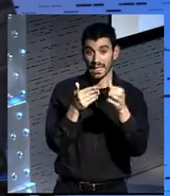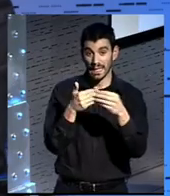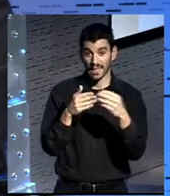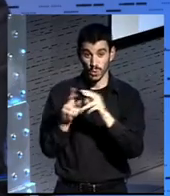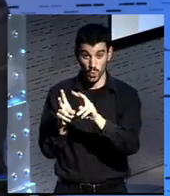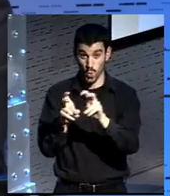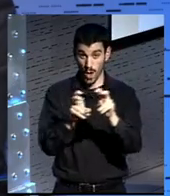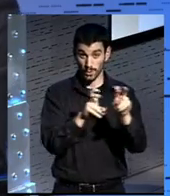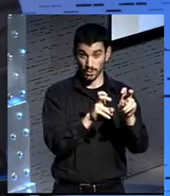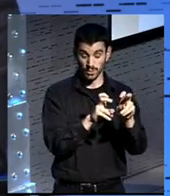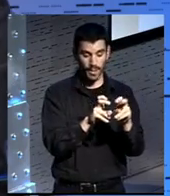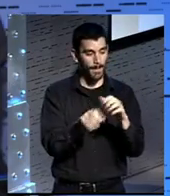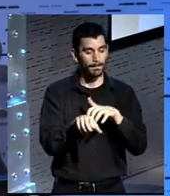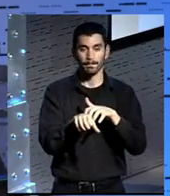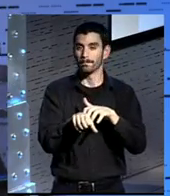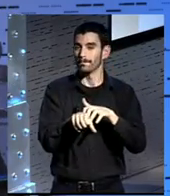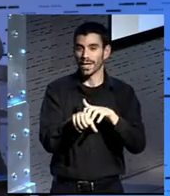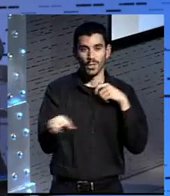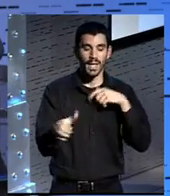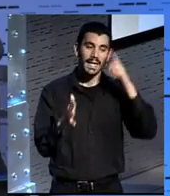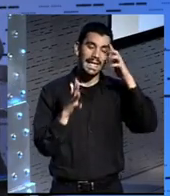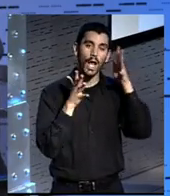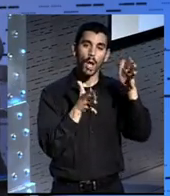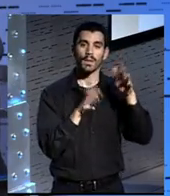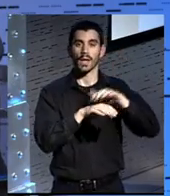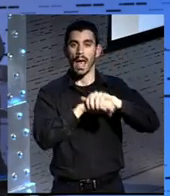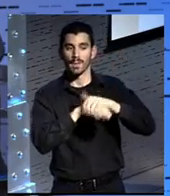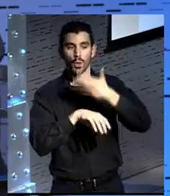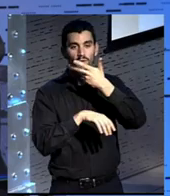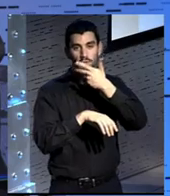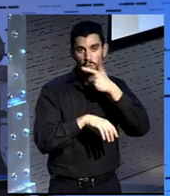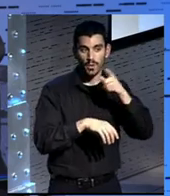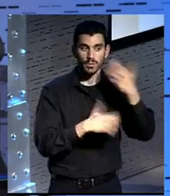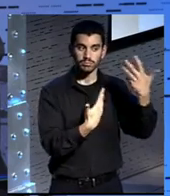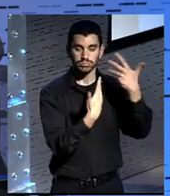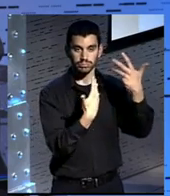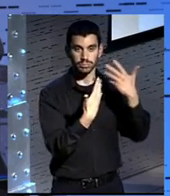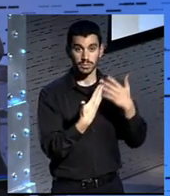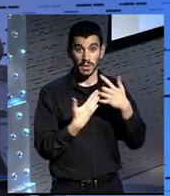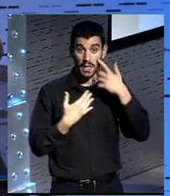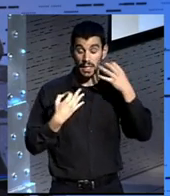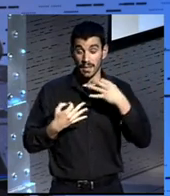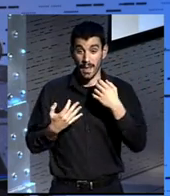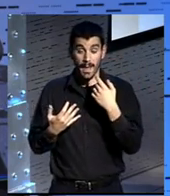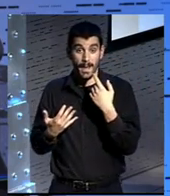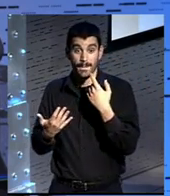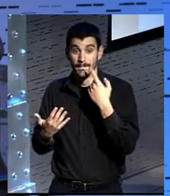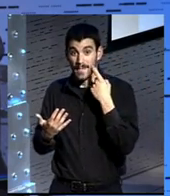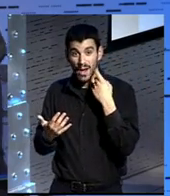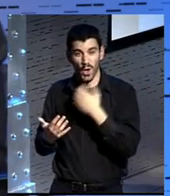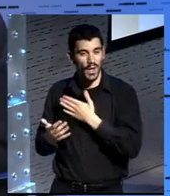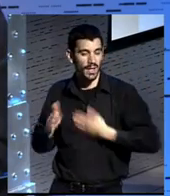por recomendación, y por lo tanto el banco, yo creo que con una querencia por lo tradicional, está